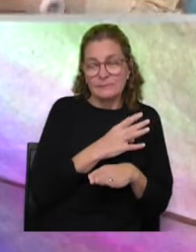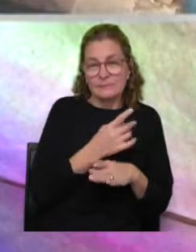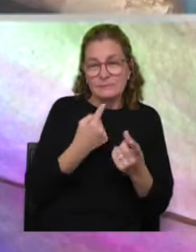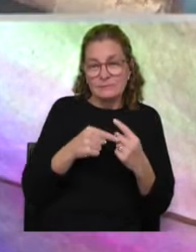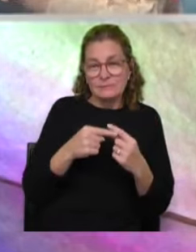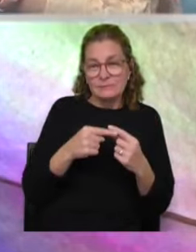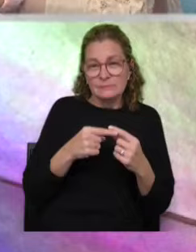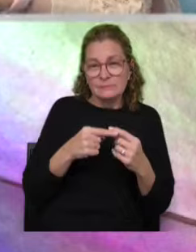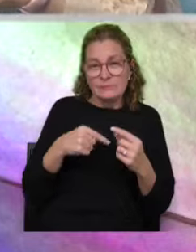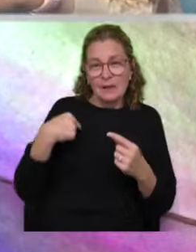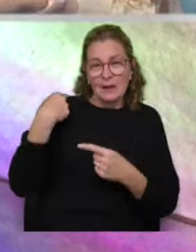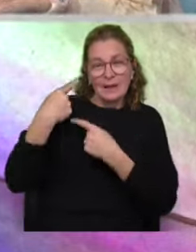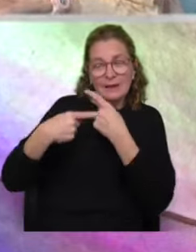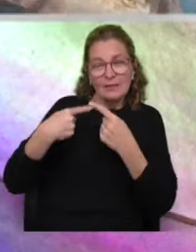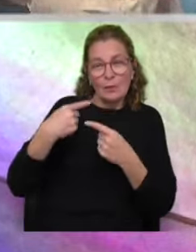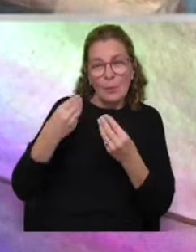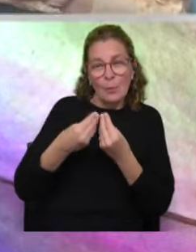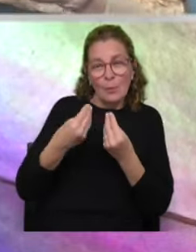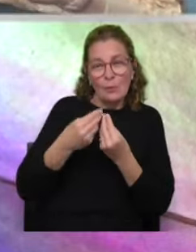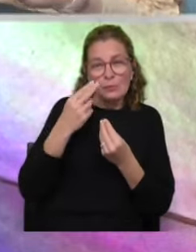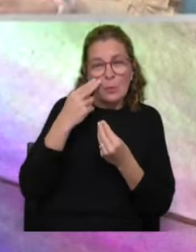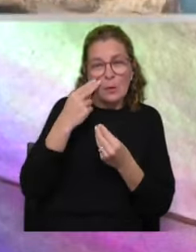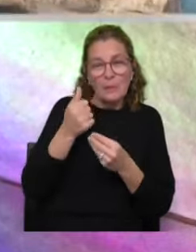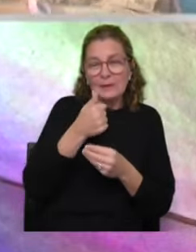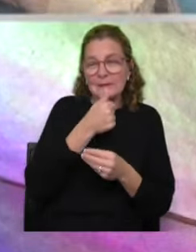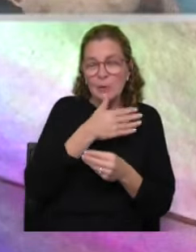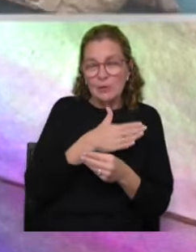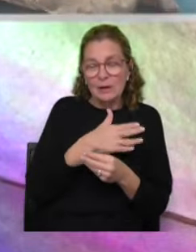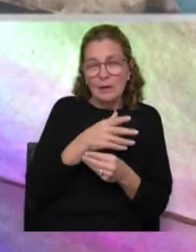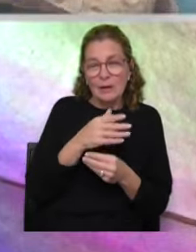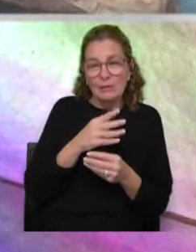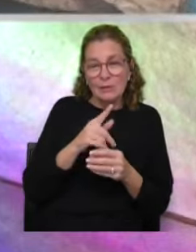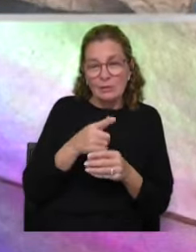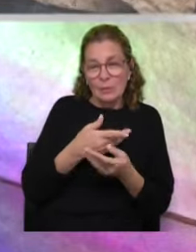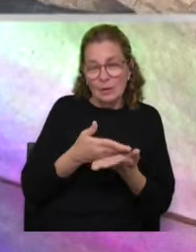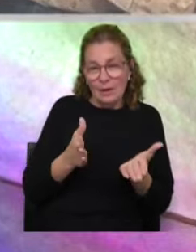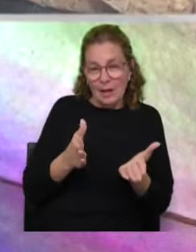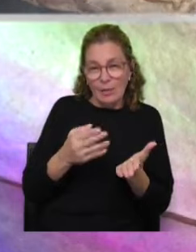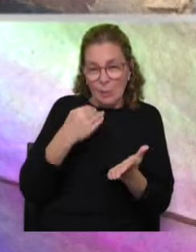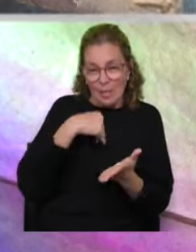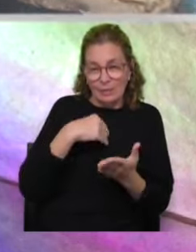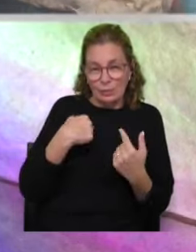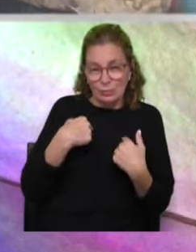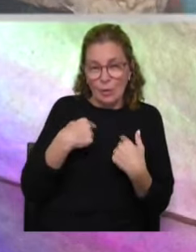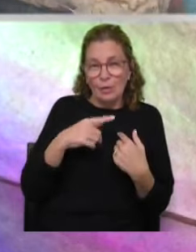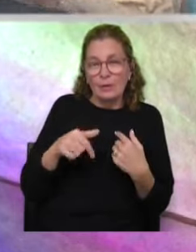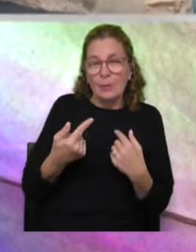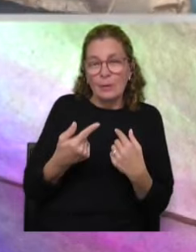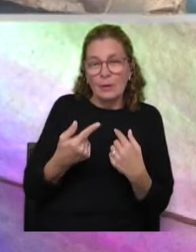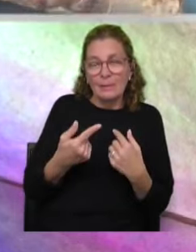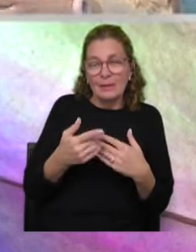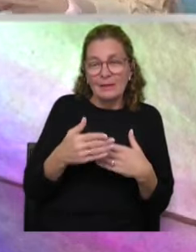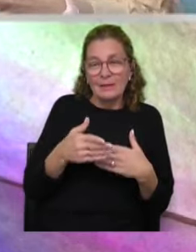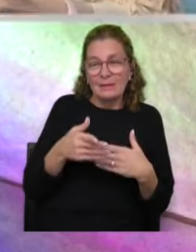Entonces somos varias generaciones las que estamos afectadas por esta historia. Eso por un lado, así como por el lado personal, pero por el lado más